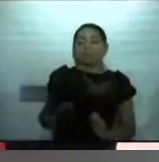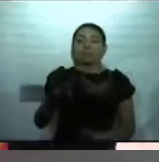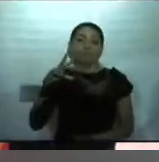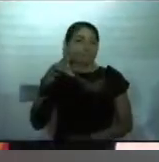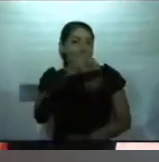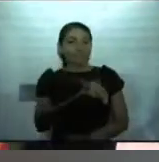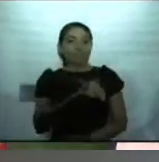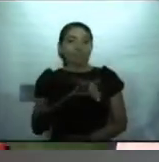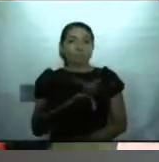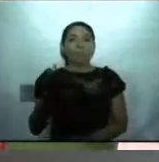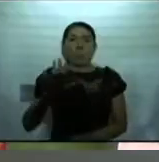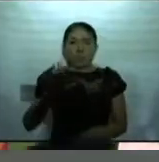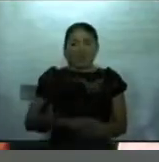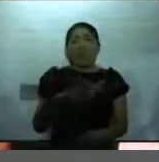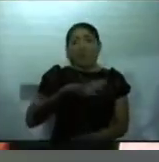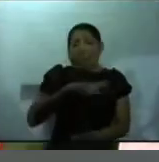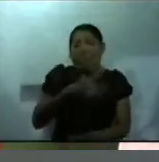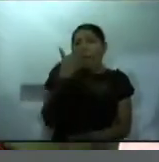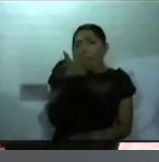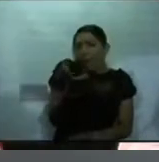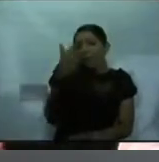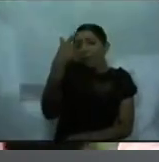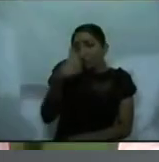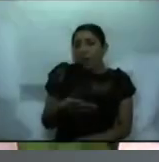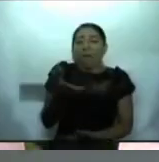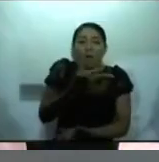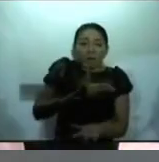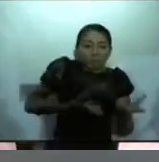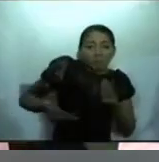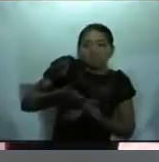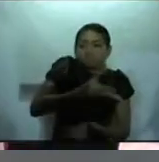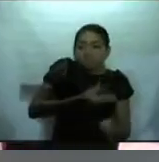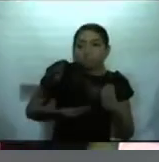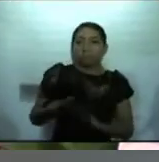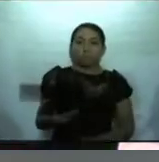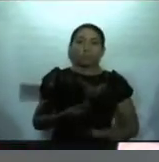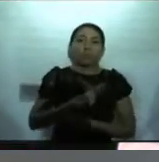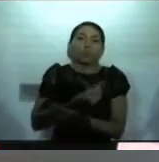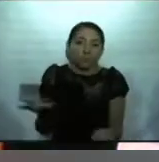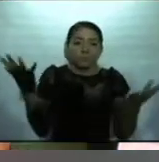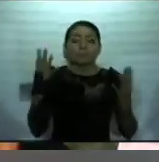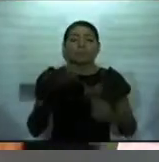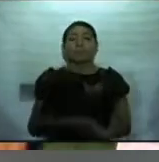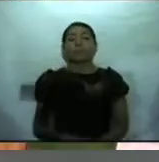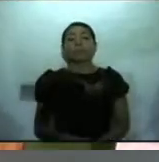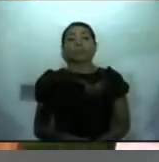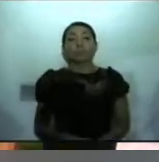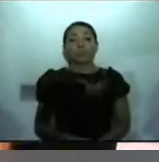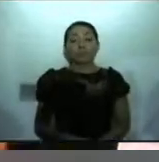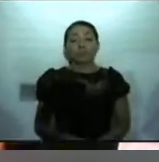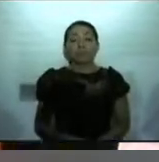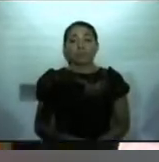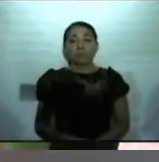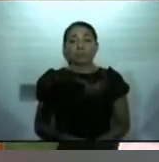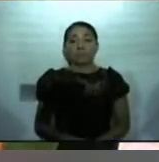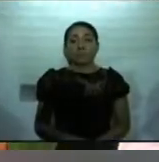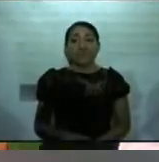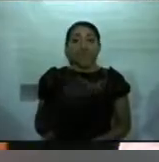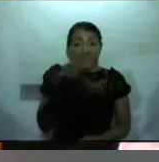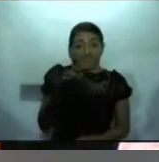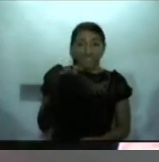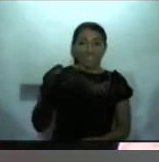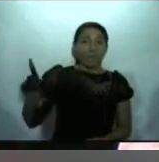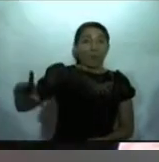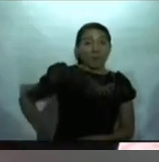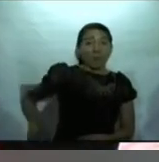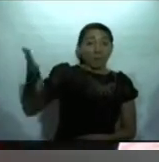El recurso para regresárselo al pueblo de México. Lo que no hizo el gobierno, los gobiernos